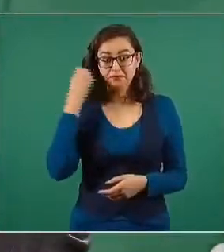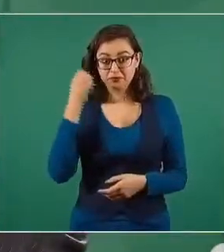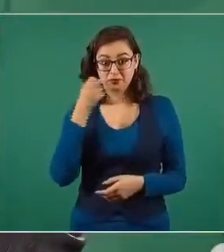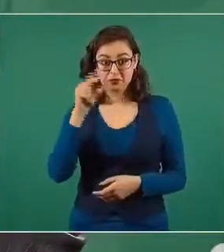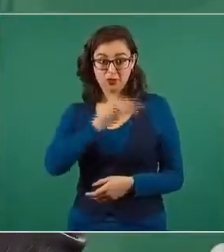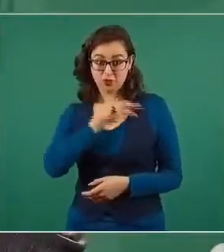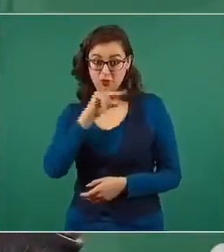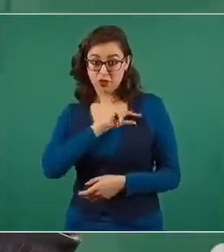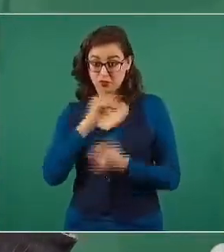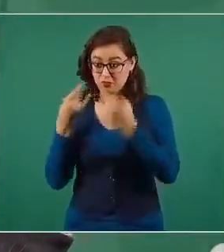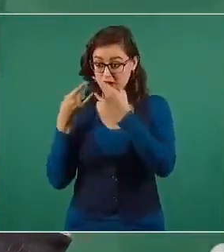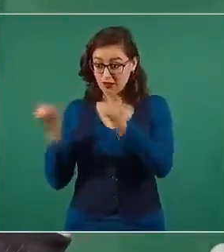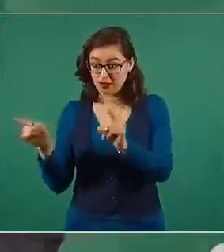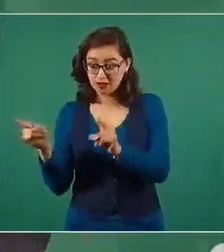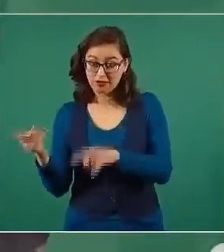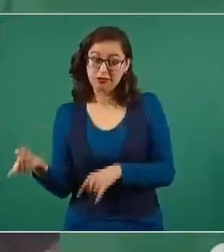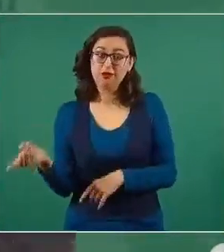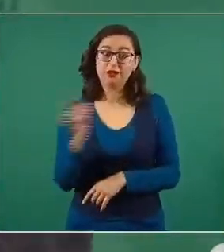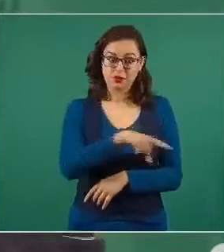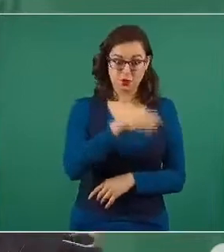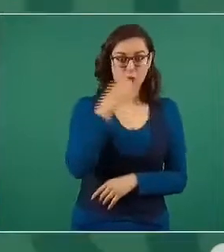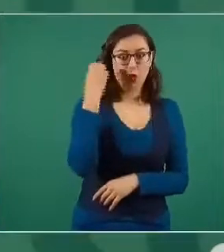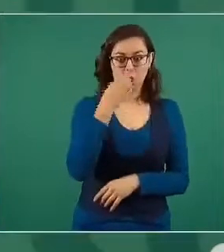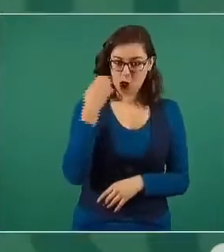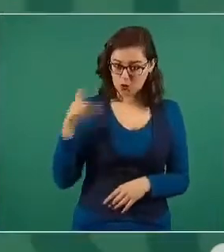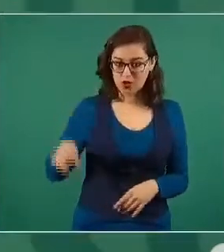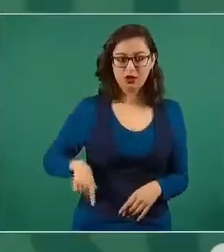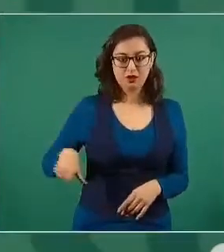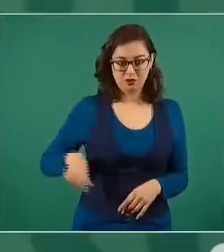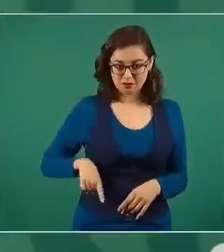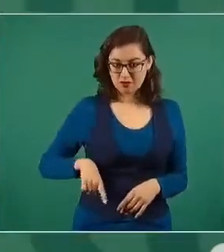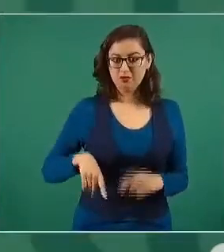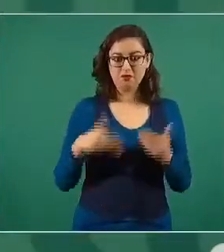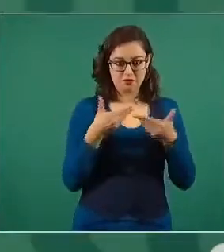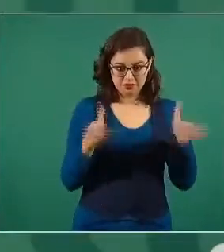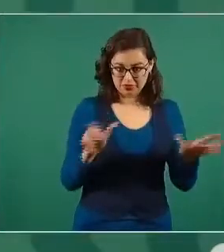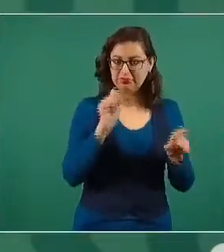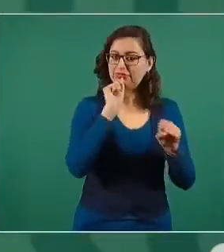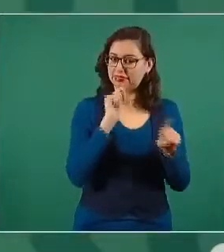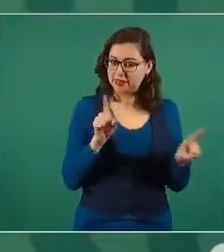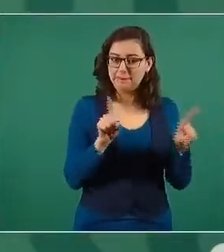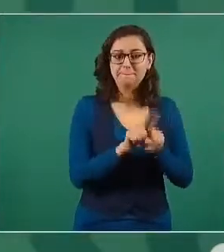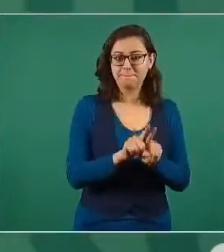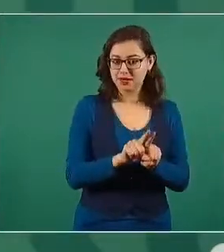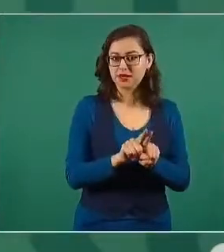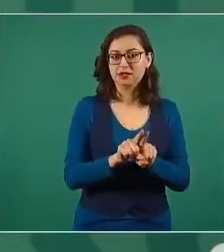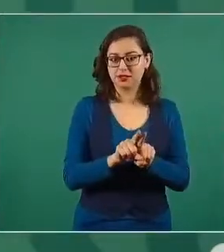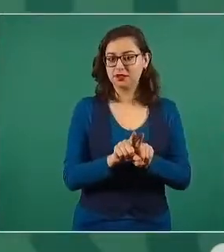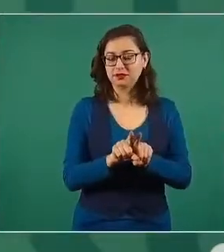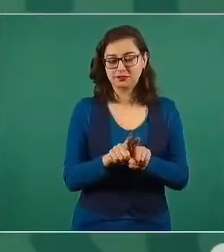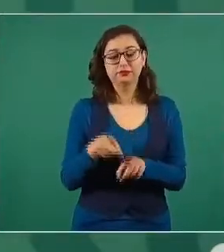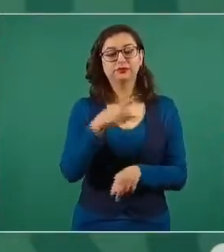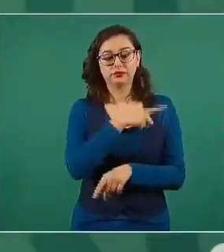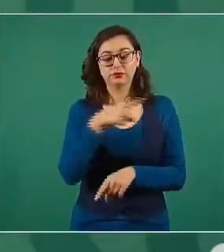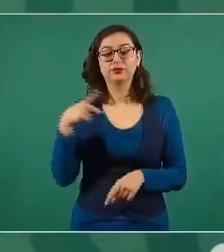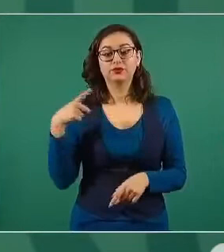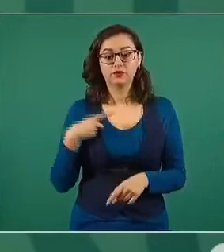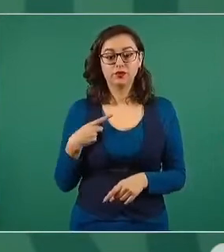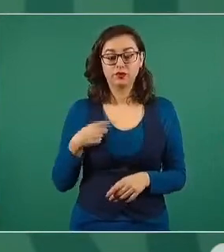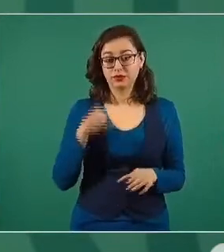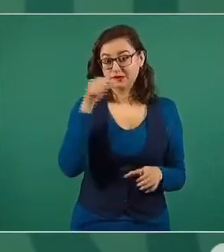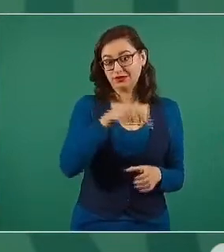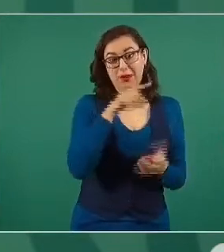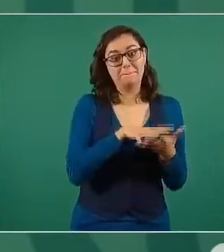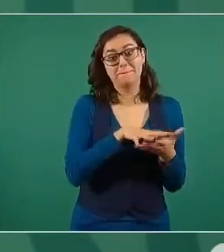en las escuelas particulares. Quiero que se regrese a clase en las escuelas públicas, que son